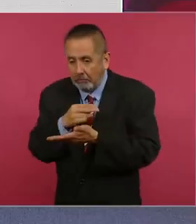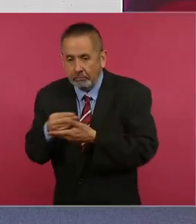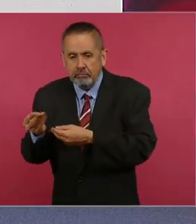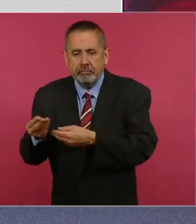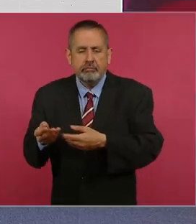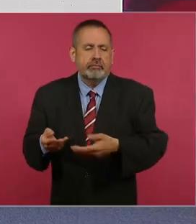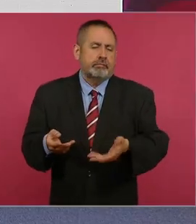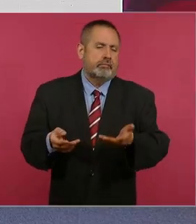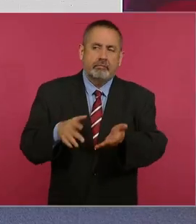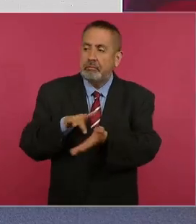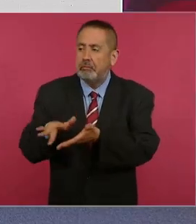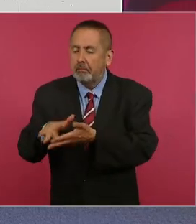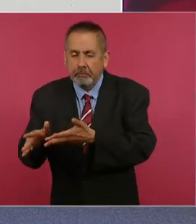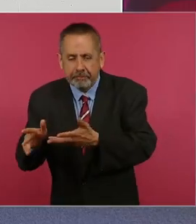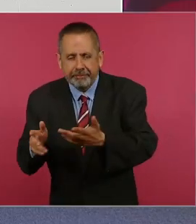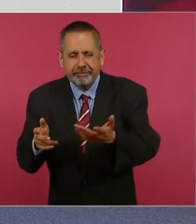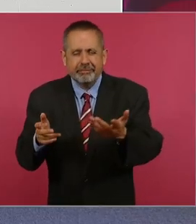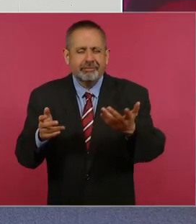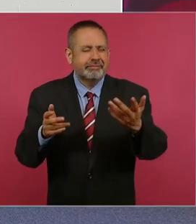a apoyar.